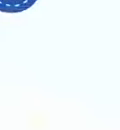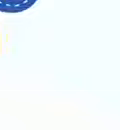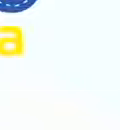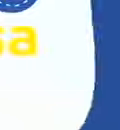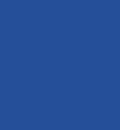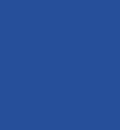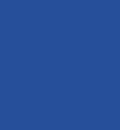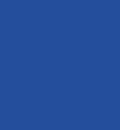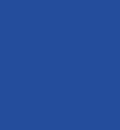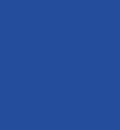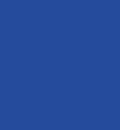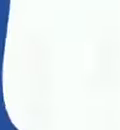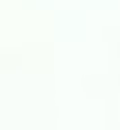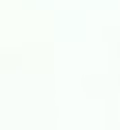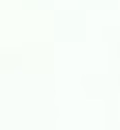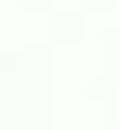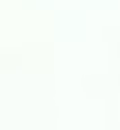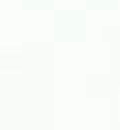Aprendo en Casa.